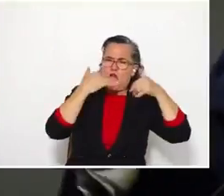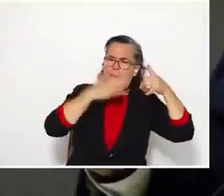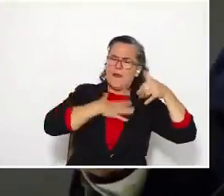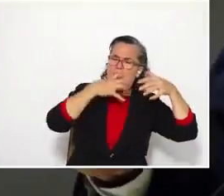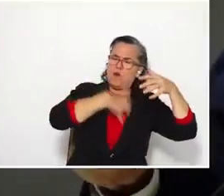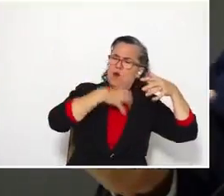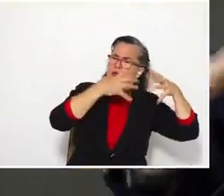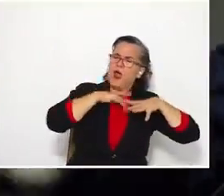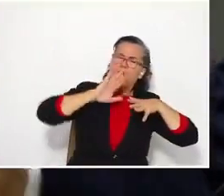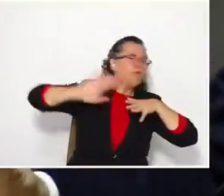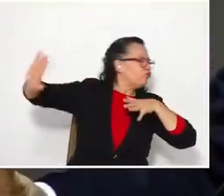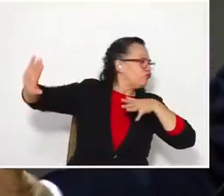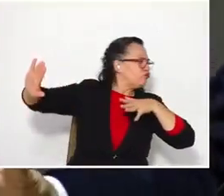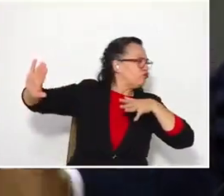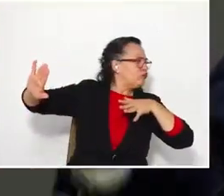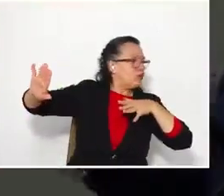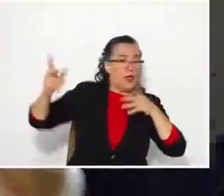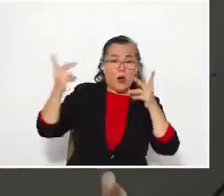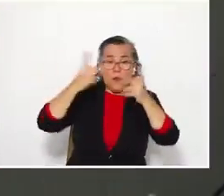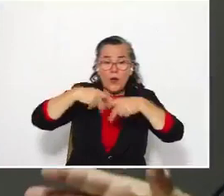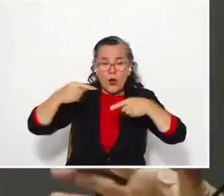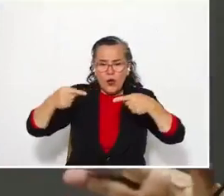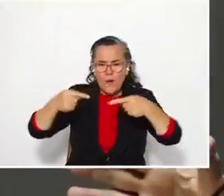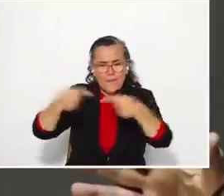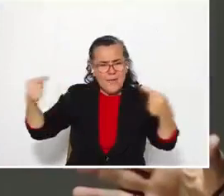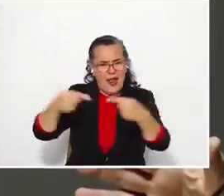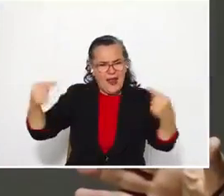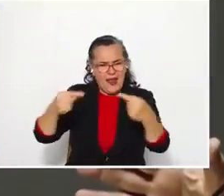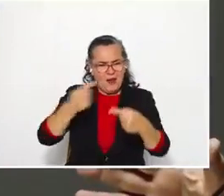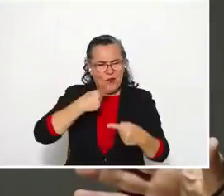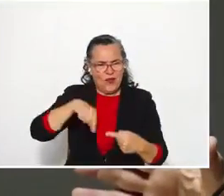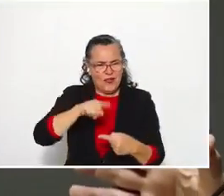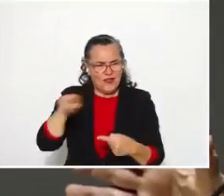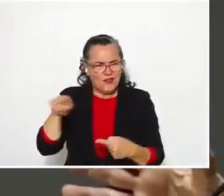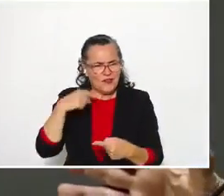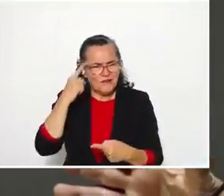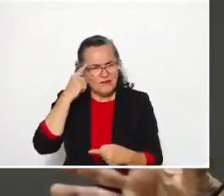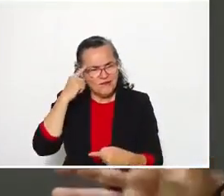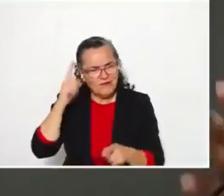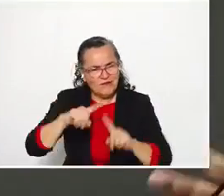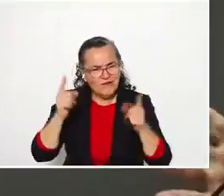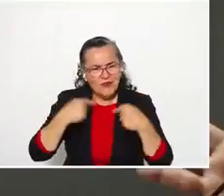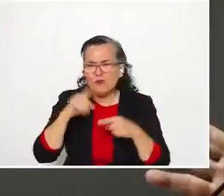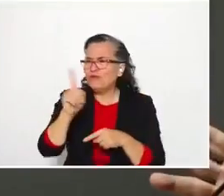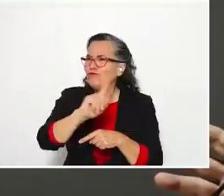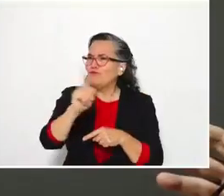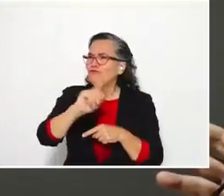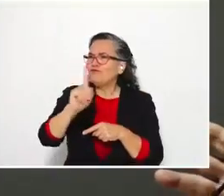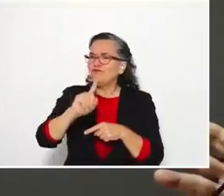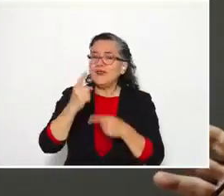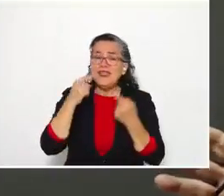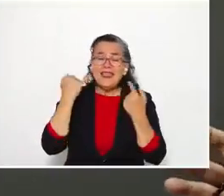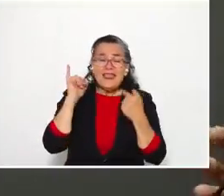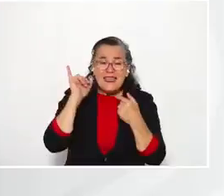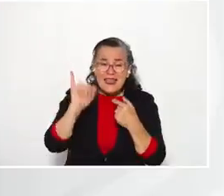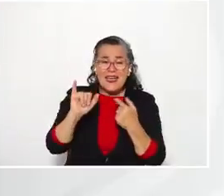lo peor, pelear porque piensa diferente que uno? Y eso es lo que nos está